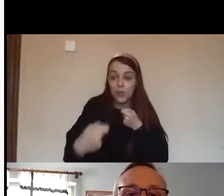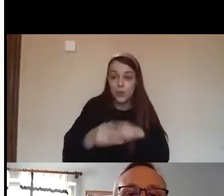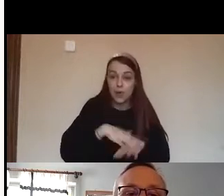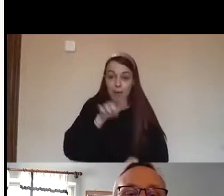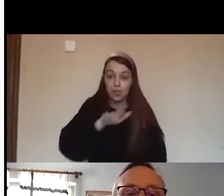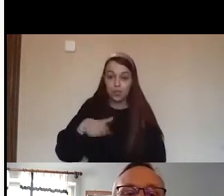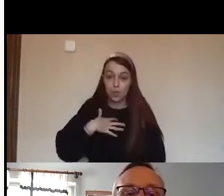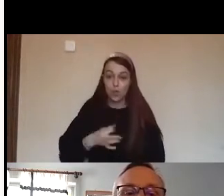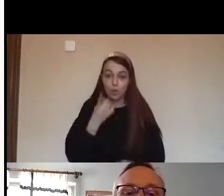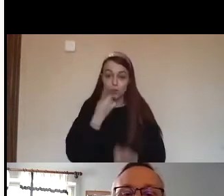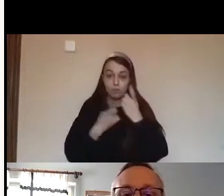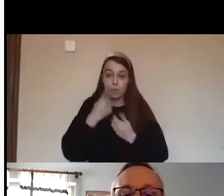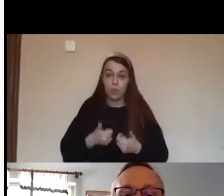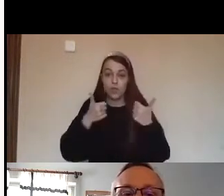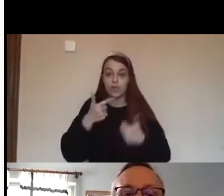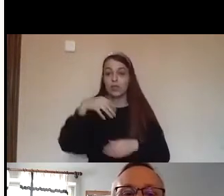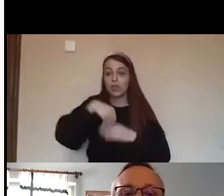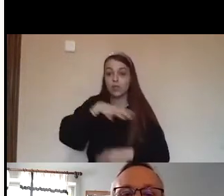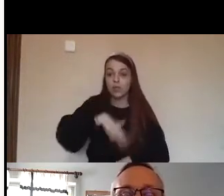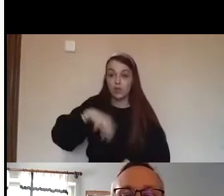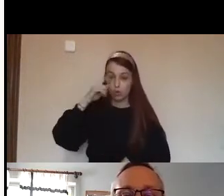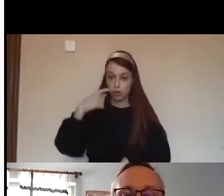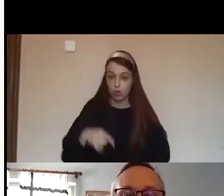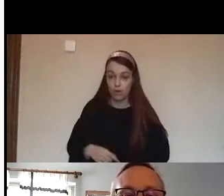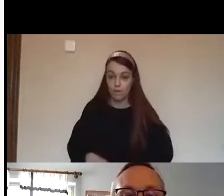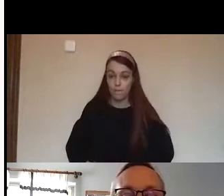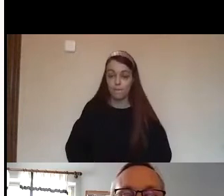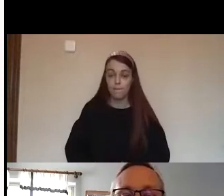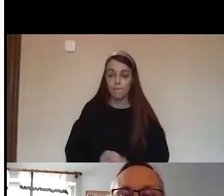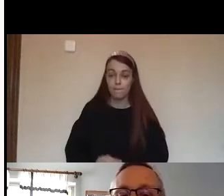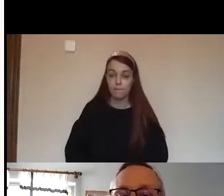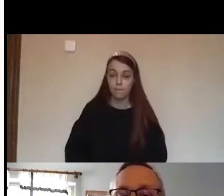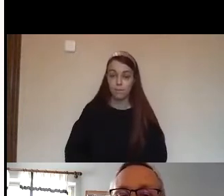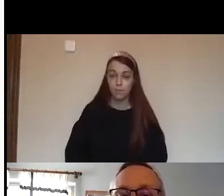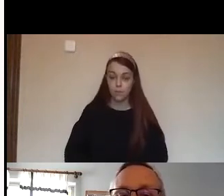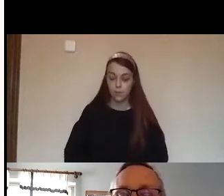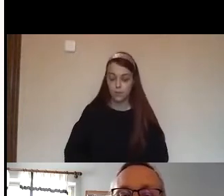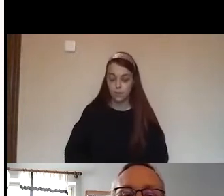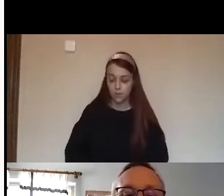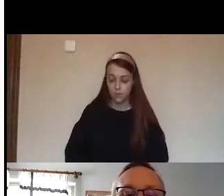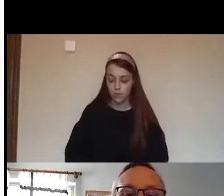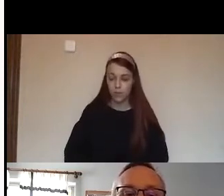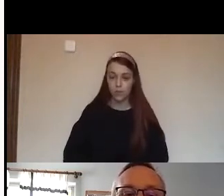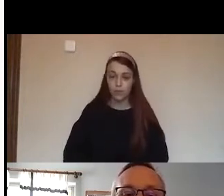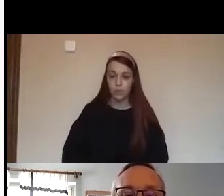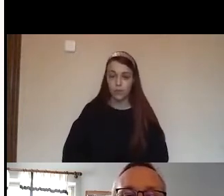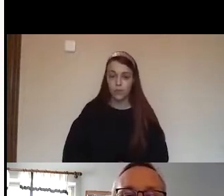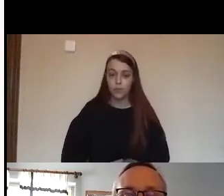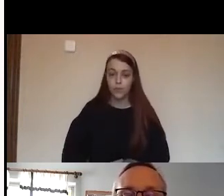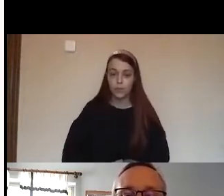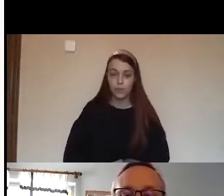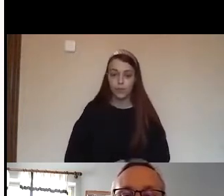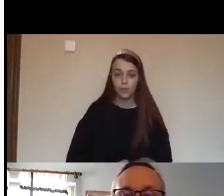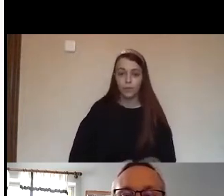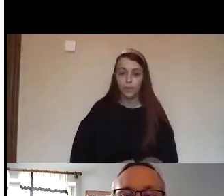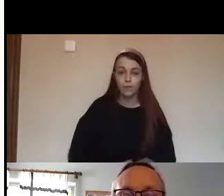un lugar cultural. También hay una cuestión muy importante acerca de la formación y la educación. Aquí les enseño